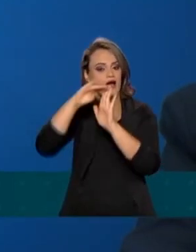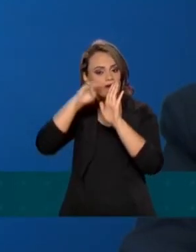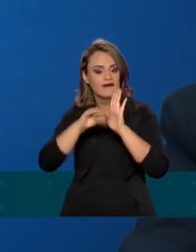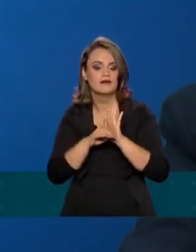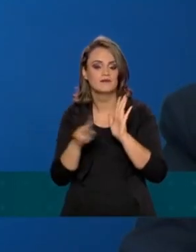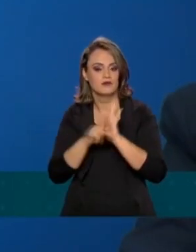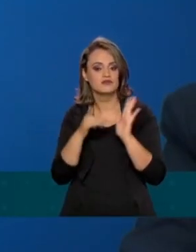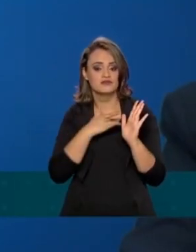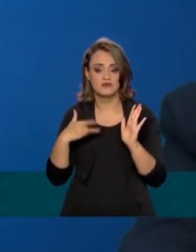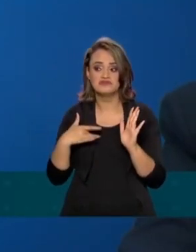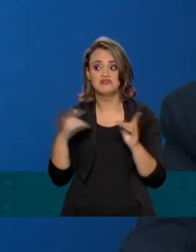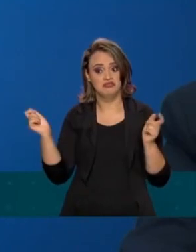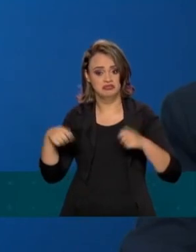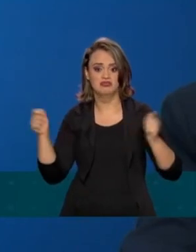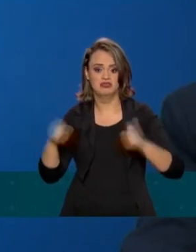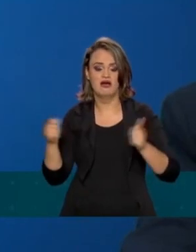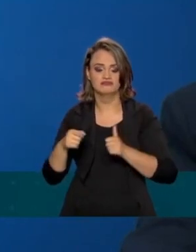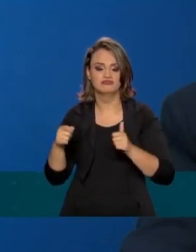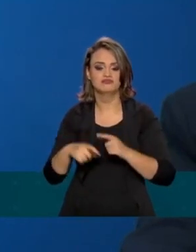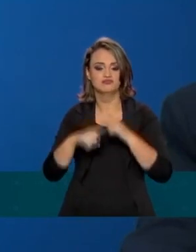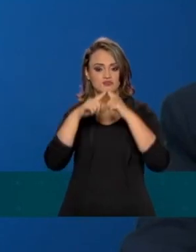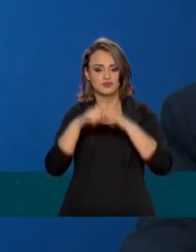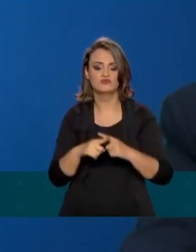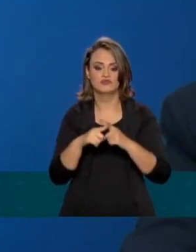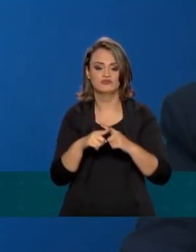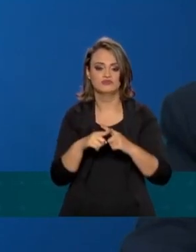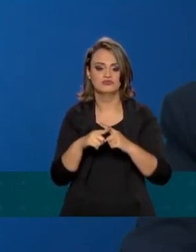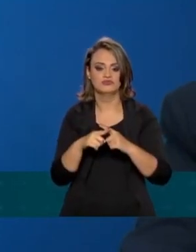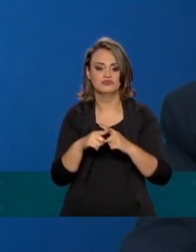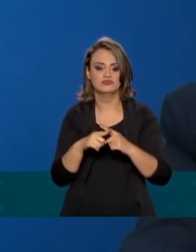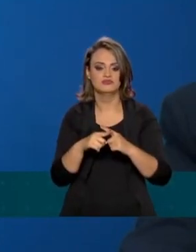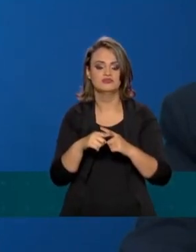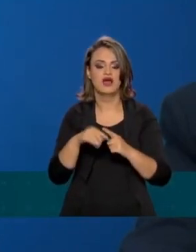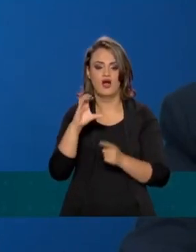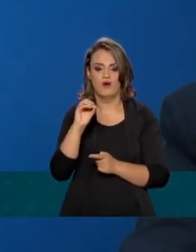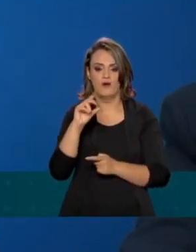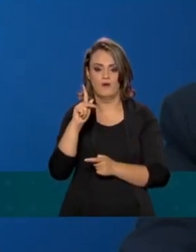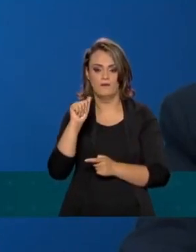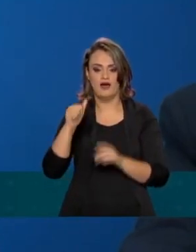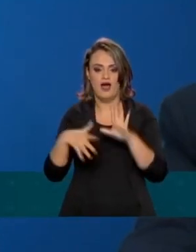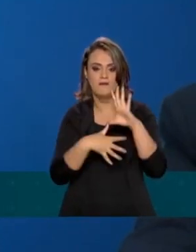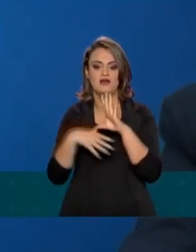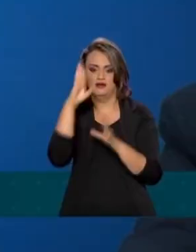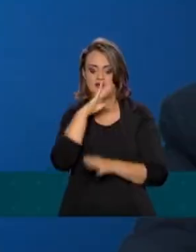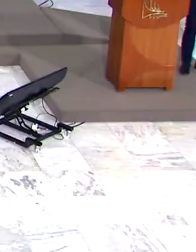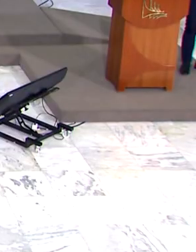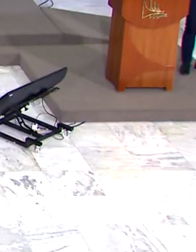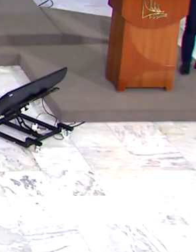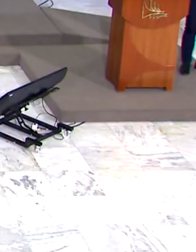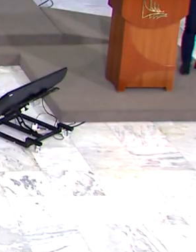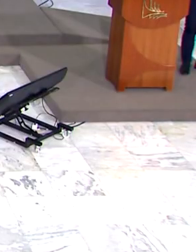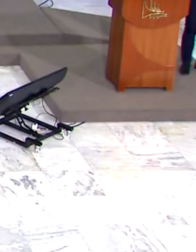estamos en condición de recibir la copa américa aquí en brasil la copa américa aquí 1 blasio